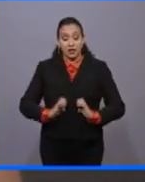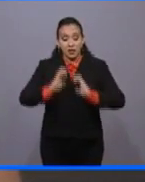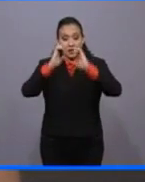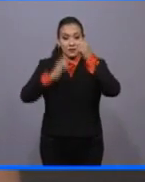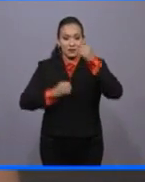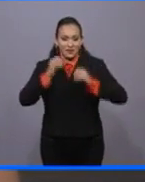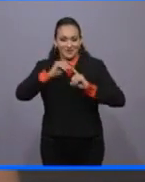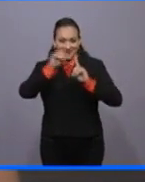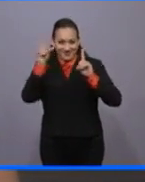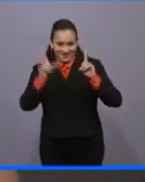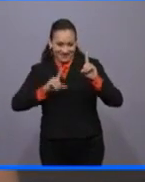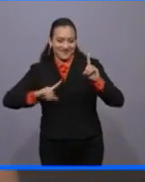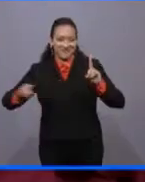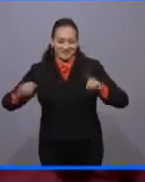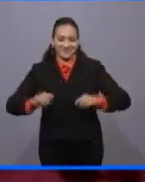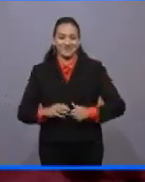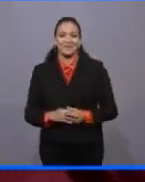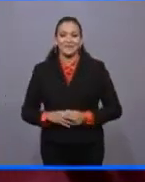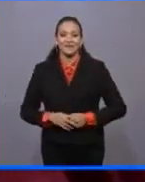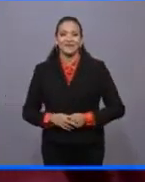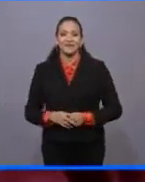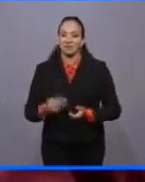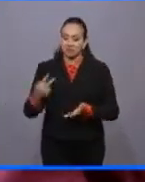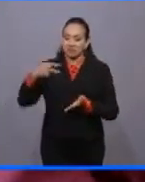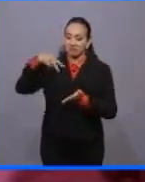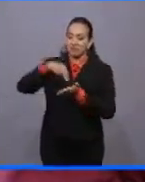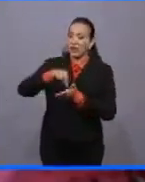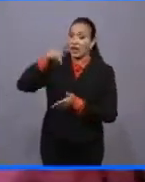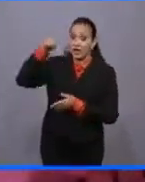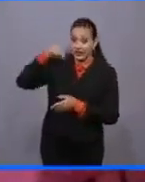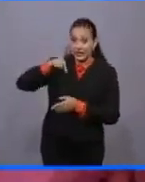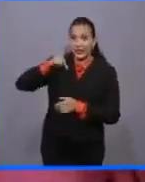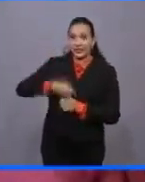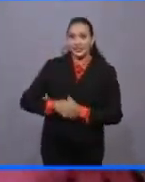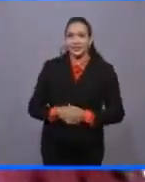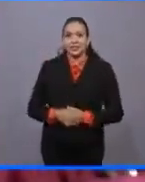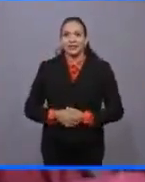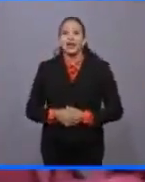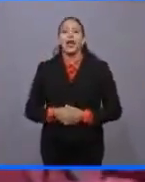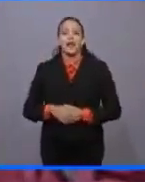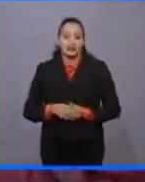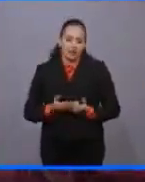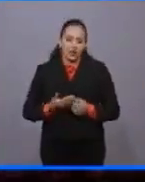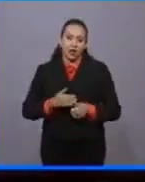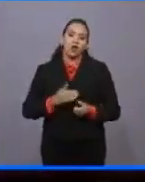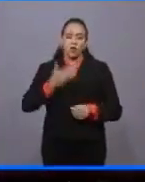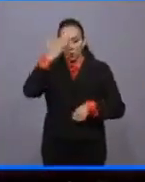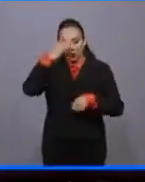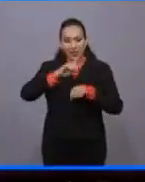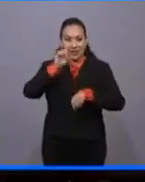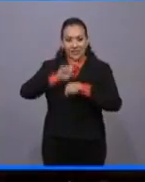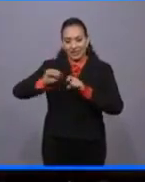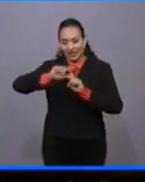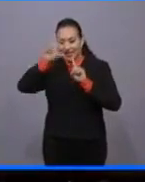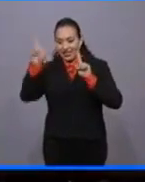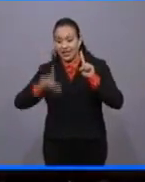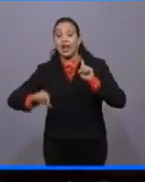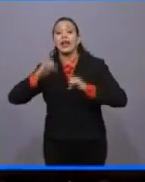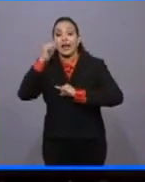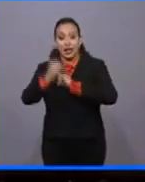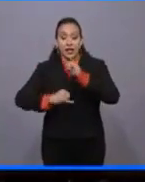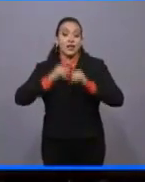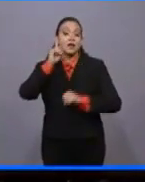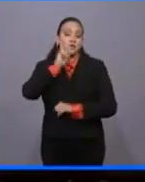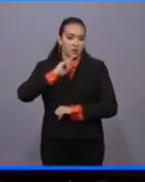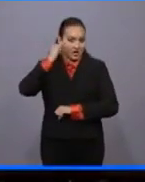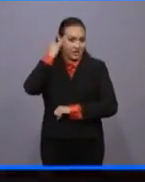sede de la Suprema Corte de Justicia de la Nación, en donde justamente como parte de la conmemoración del Día Nacional e Internacional de